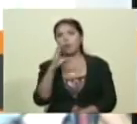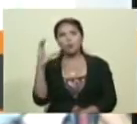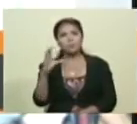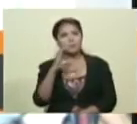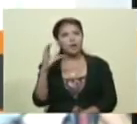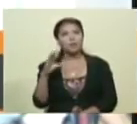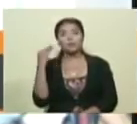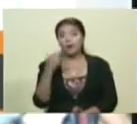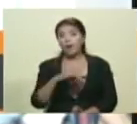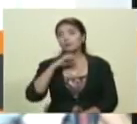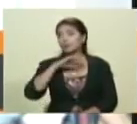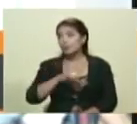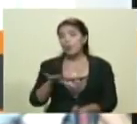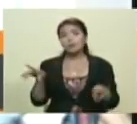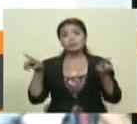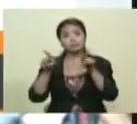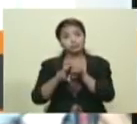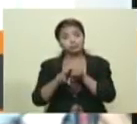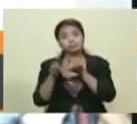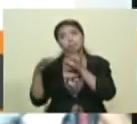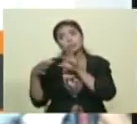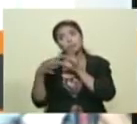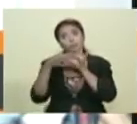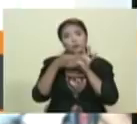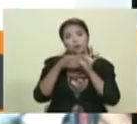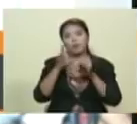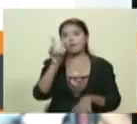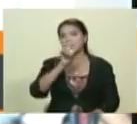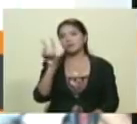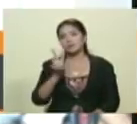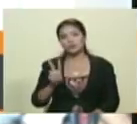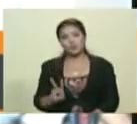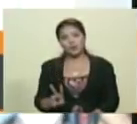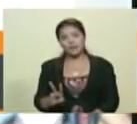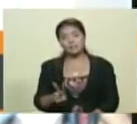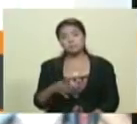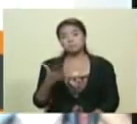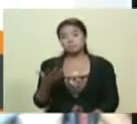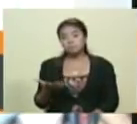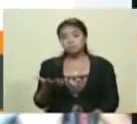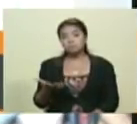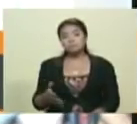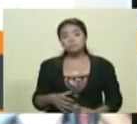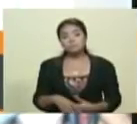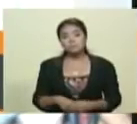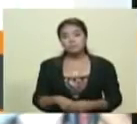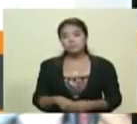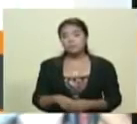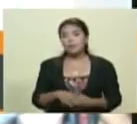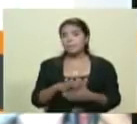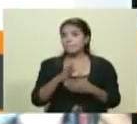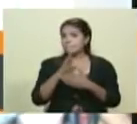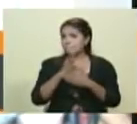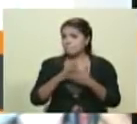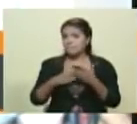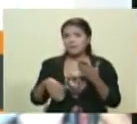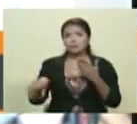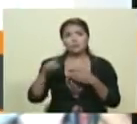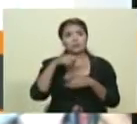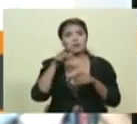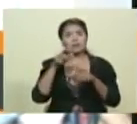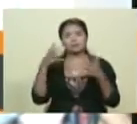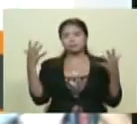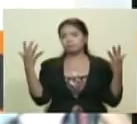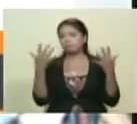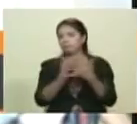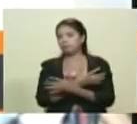una historia común con Venezuela y que, aun cuando buena parte de la opinión ha sido